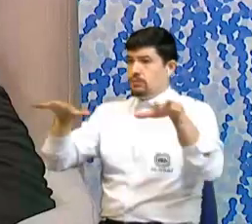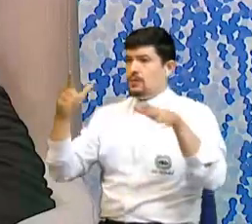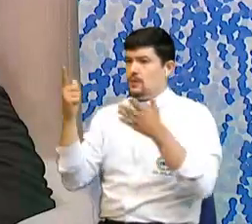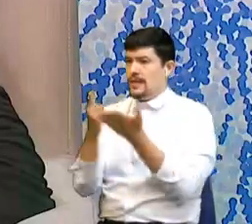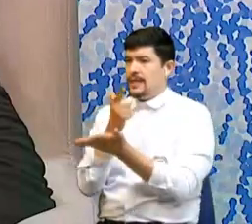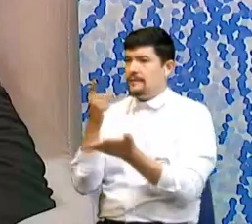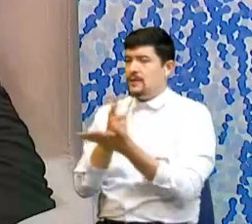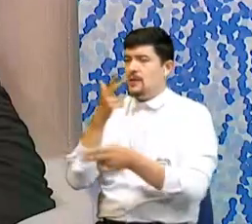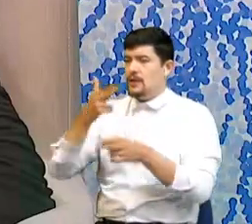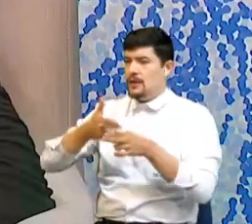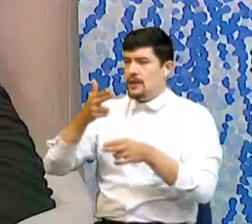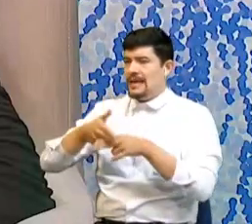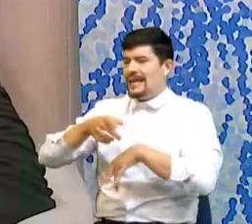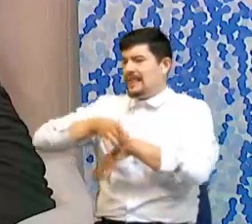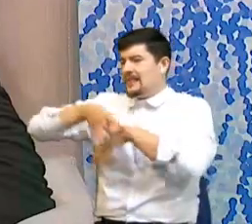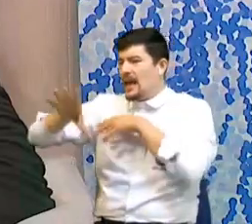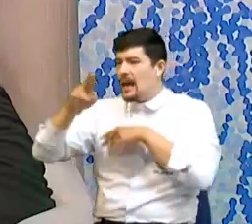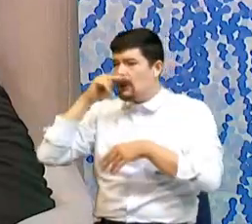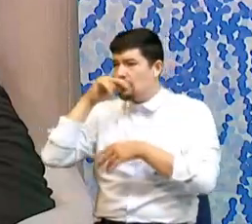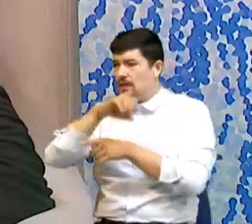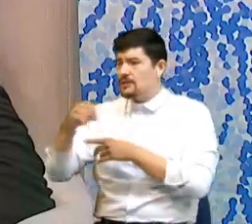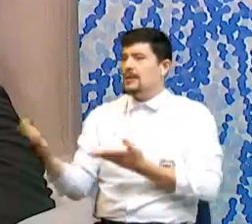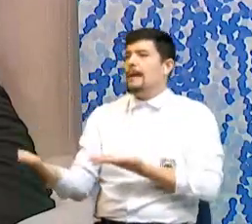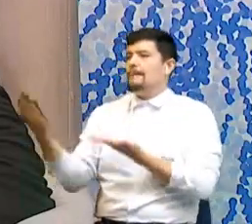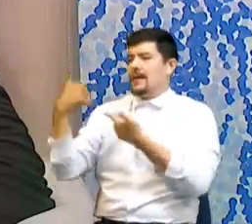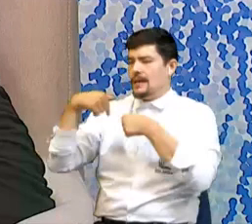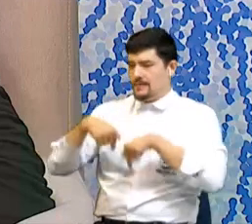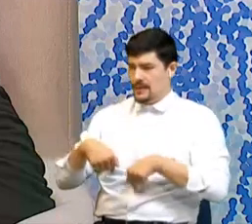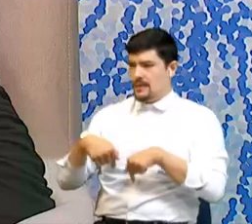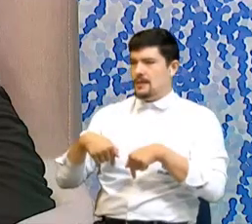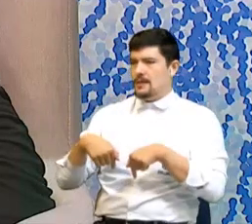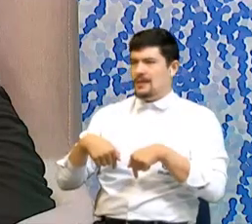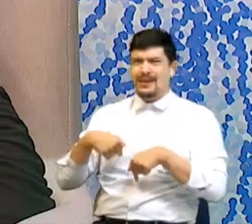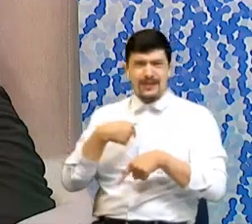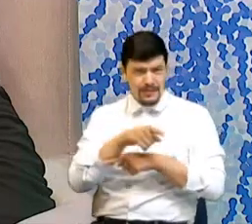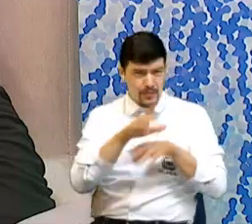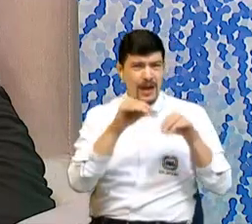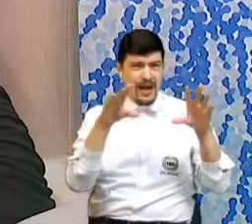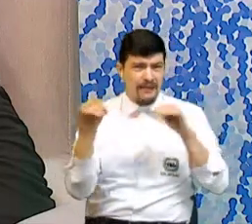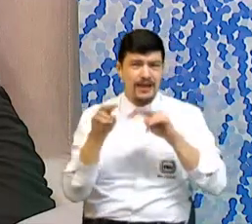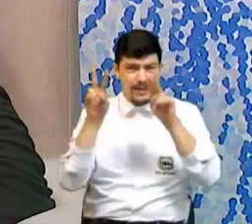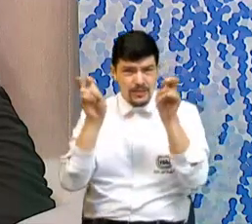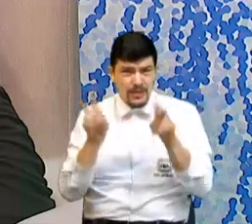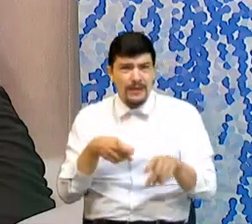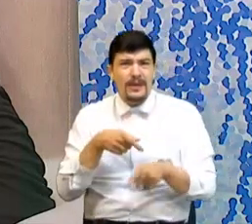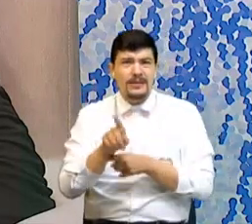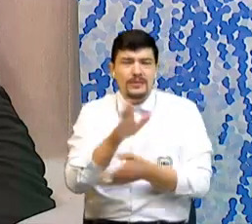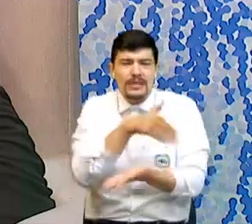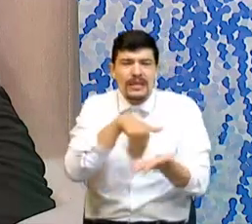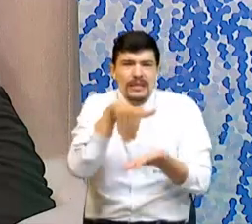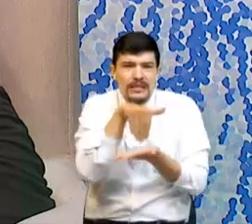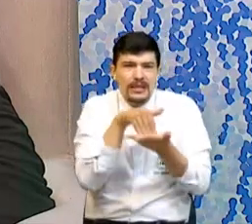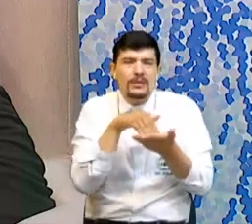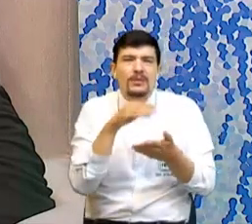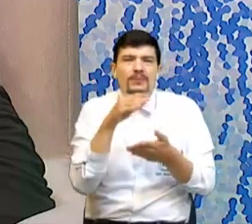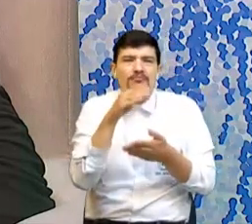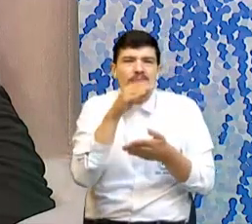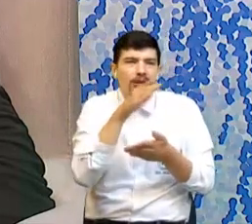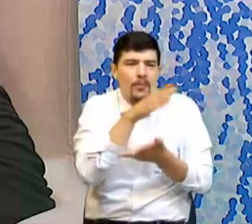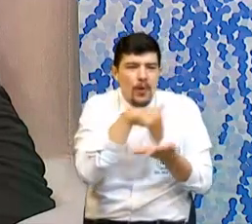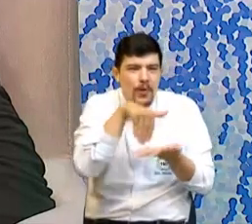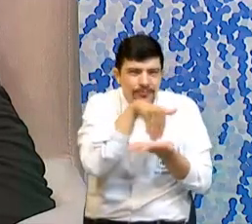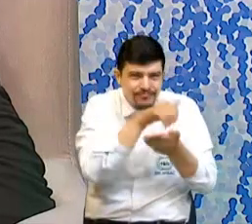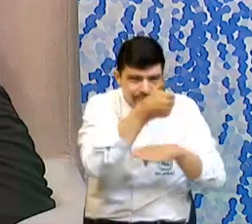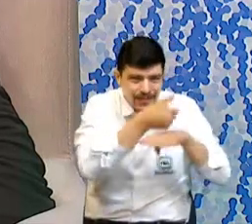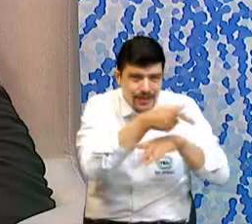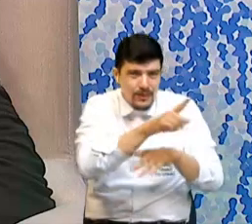que está circulando, que se llama Dejad que los niños vengan a mí. Habla de un tema de esta problemática en el seno del clero. También habla